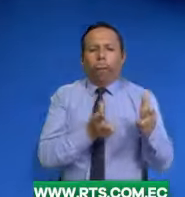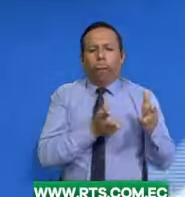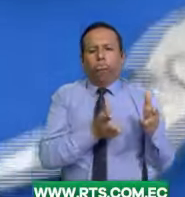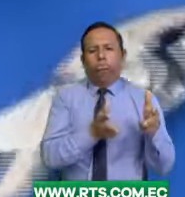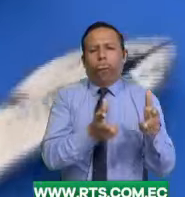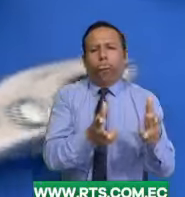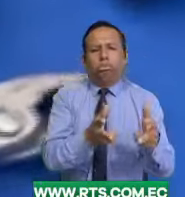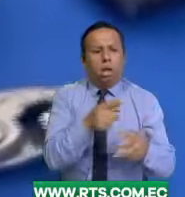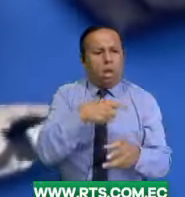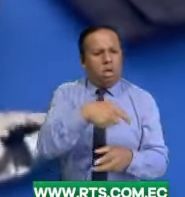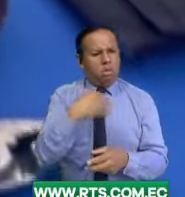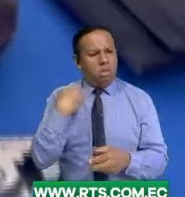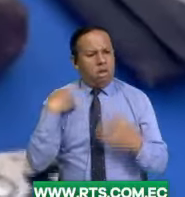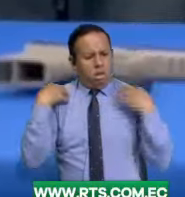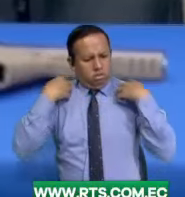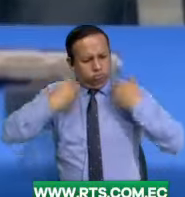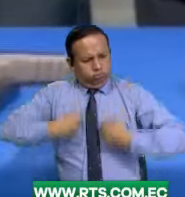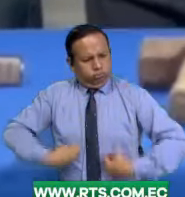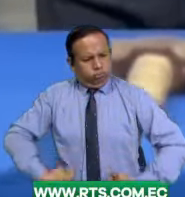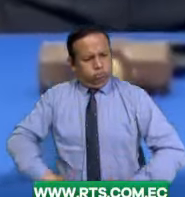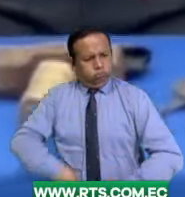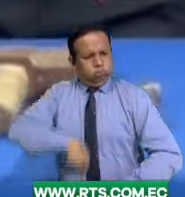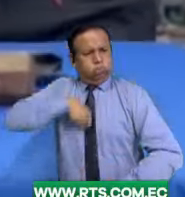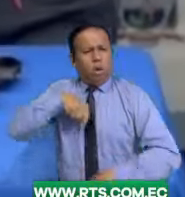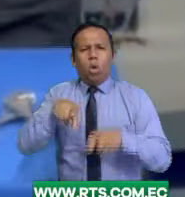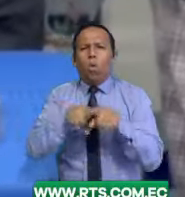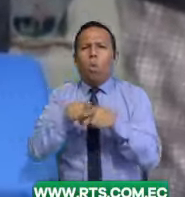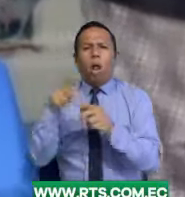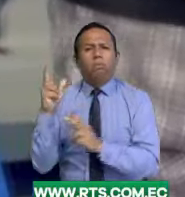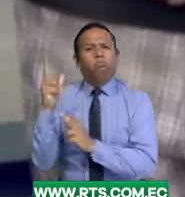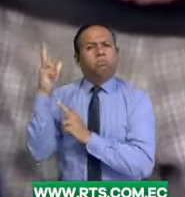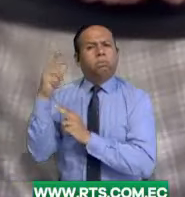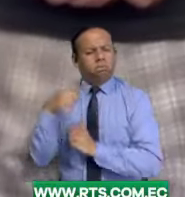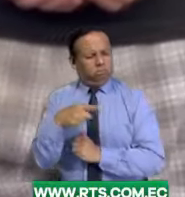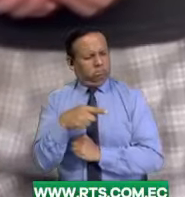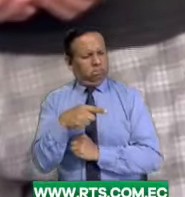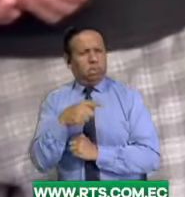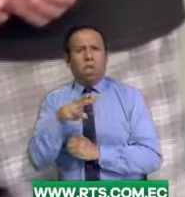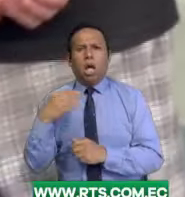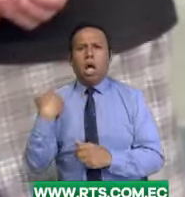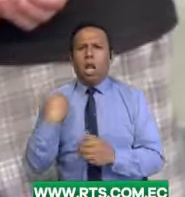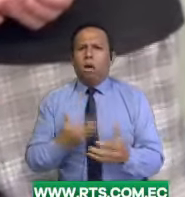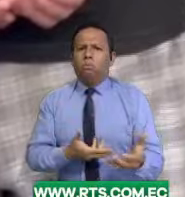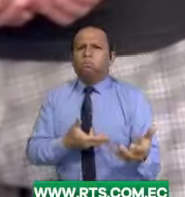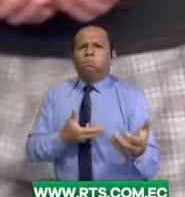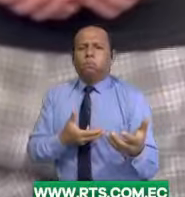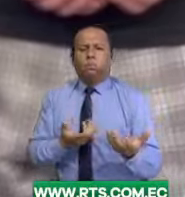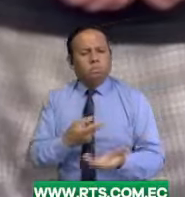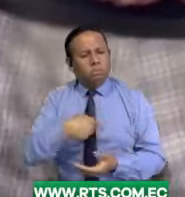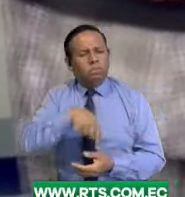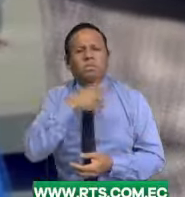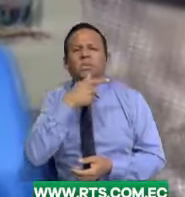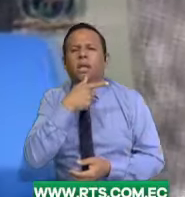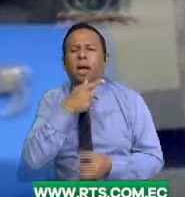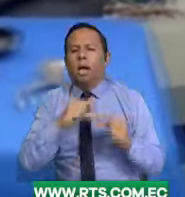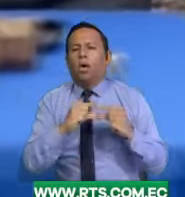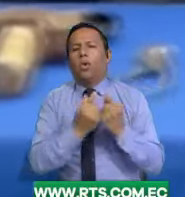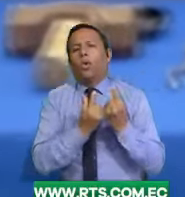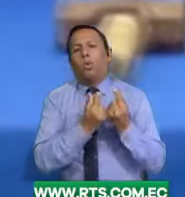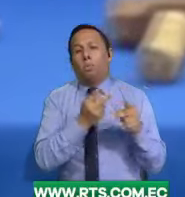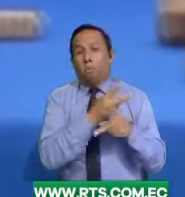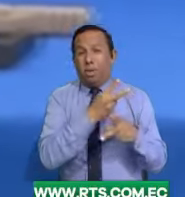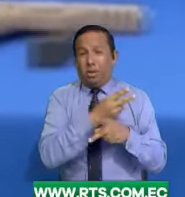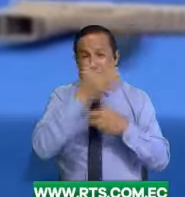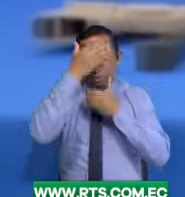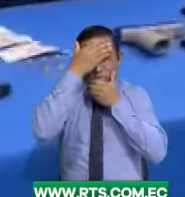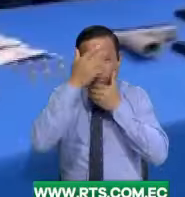un buzo de uso militar y 2 armas de fuego cargadas. Según las investigaciones de los uniformados, se tratarían de miembros de una organización